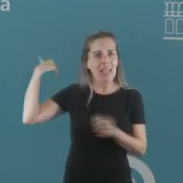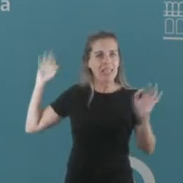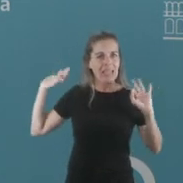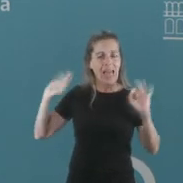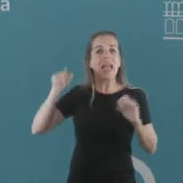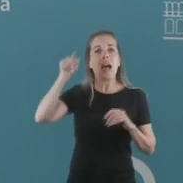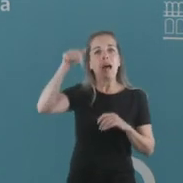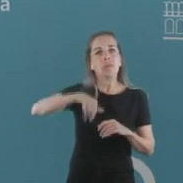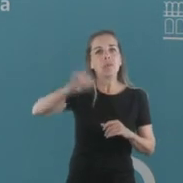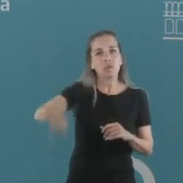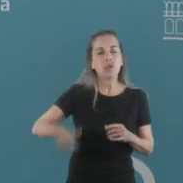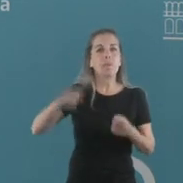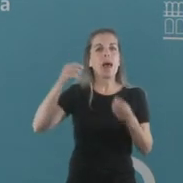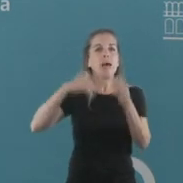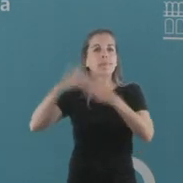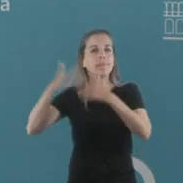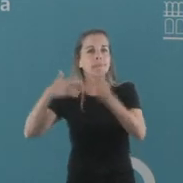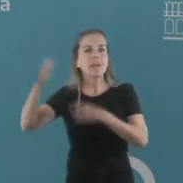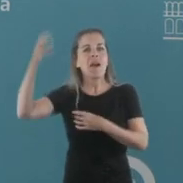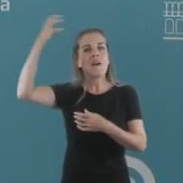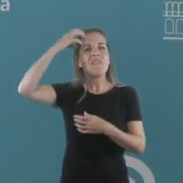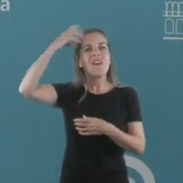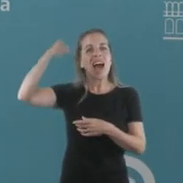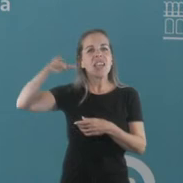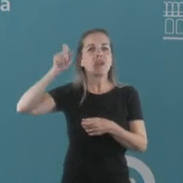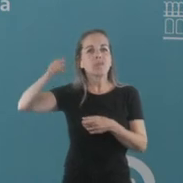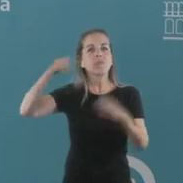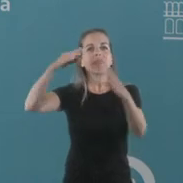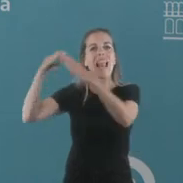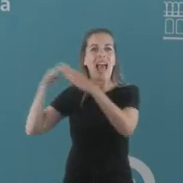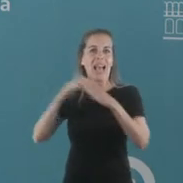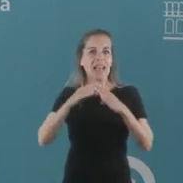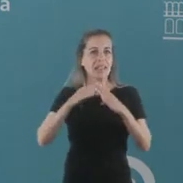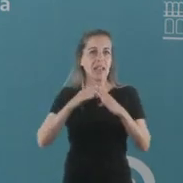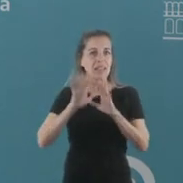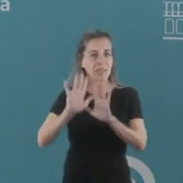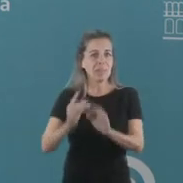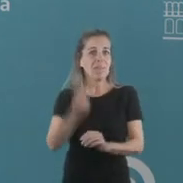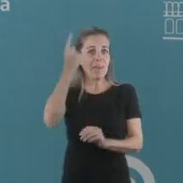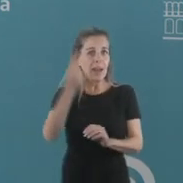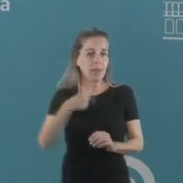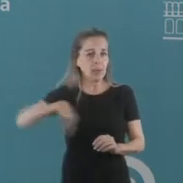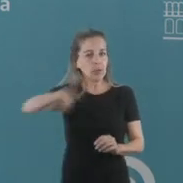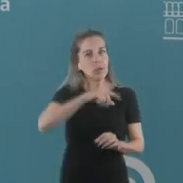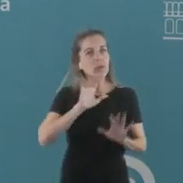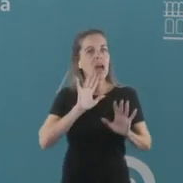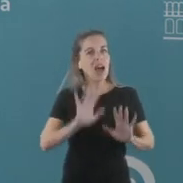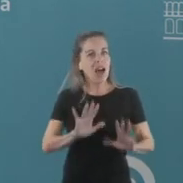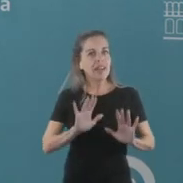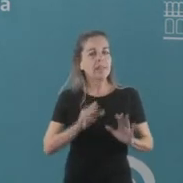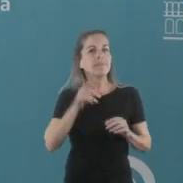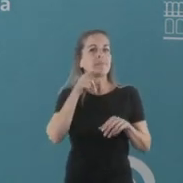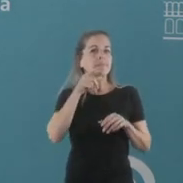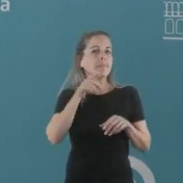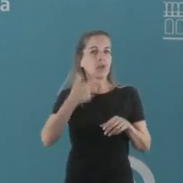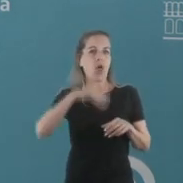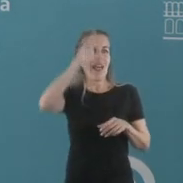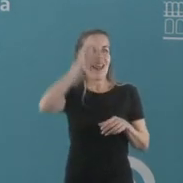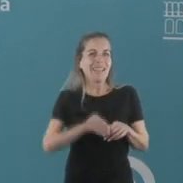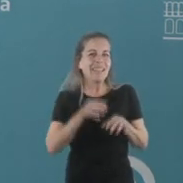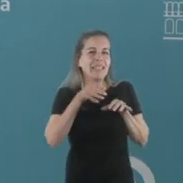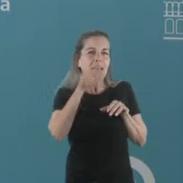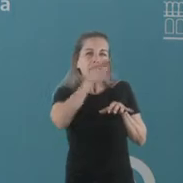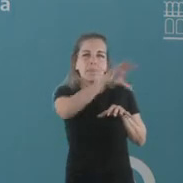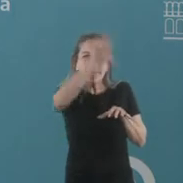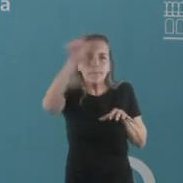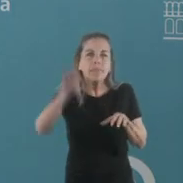contribuyen a la mejor vida y a la mejor calidad de vida, con ciudadanía en definitiva. Y eso es lo que estamos haciendo, llegando a cada rincón del país con la construcción